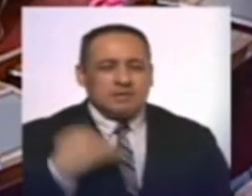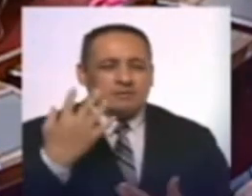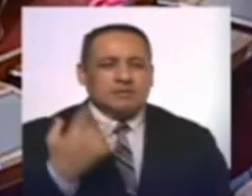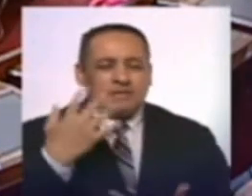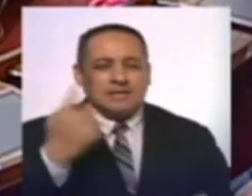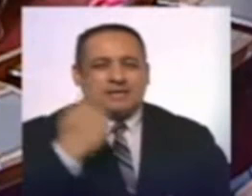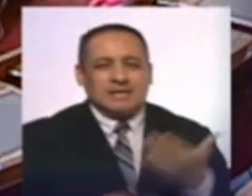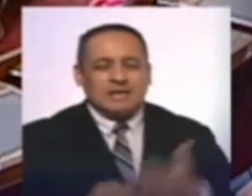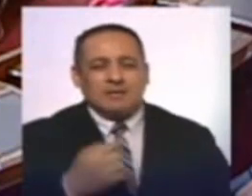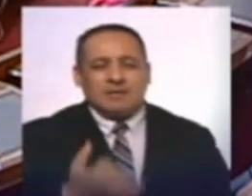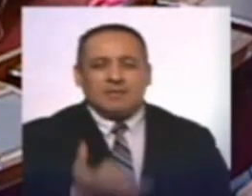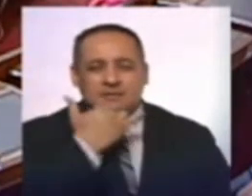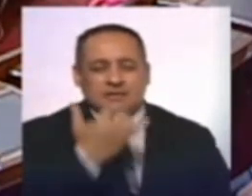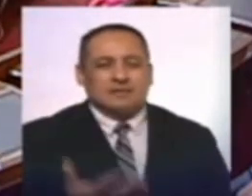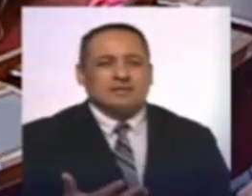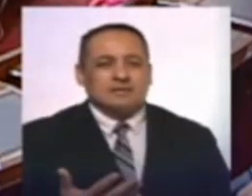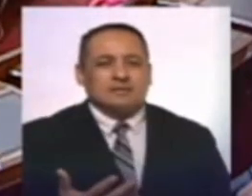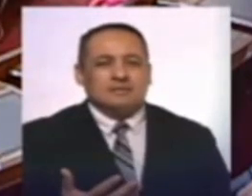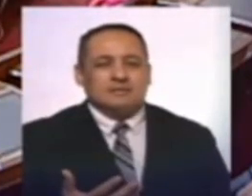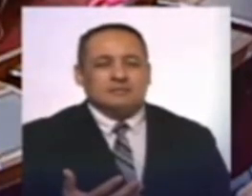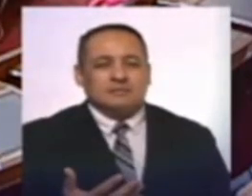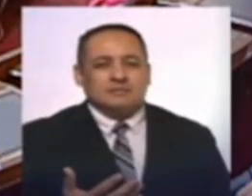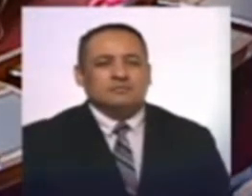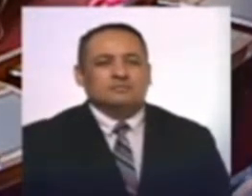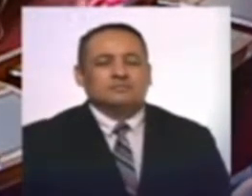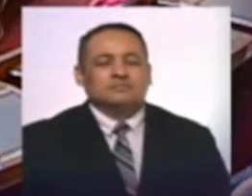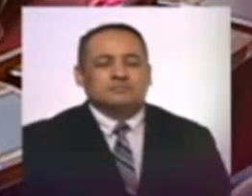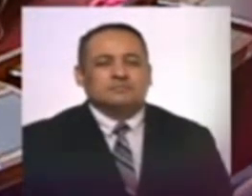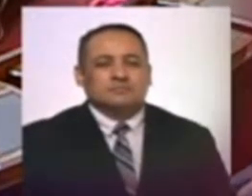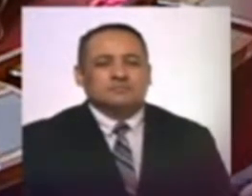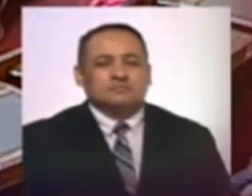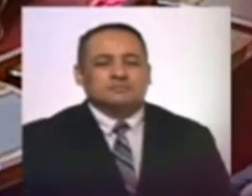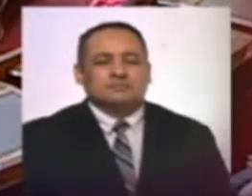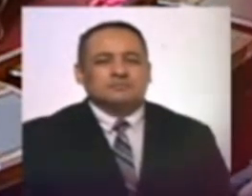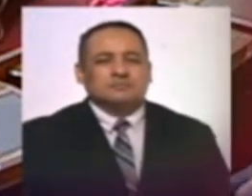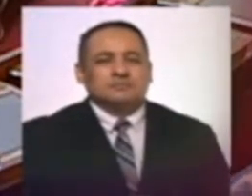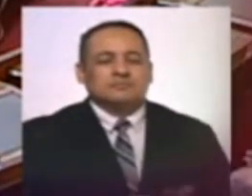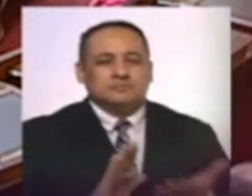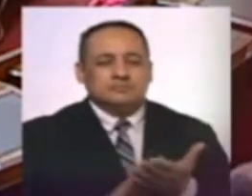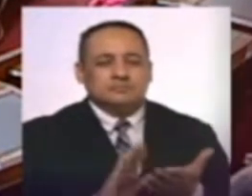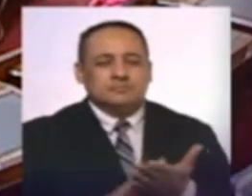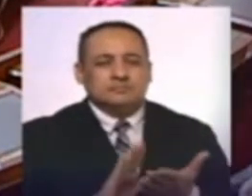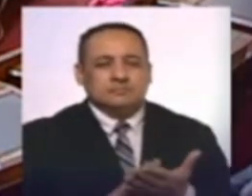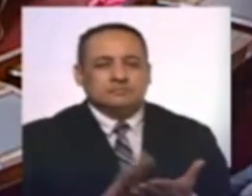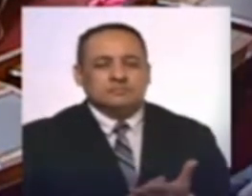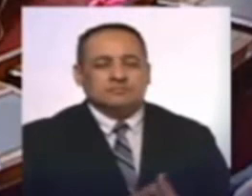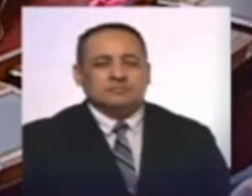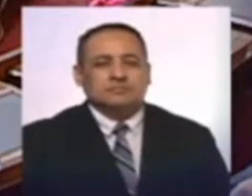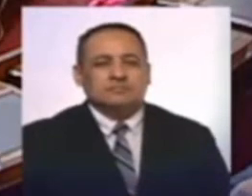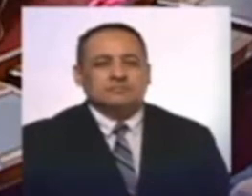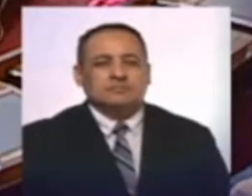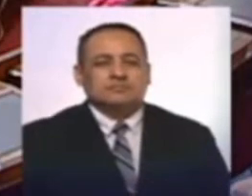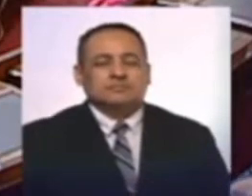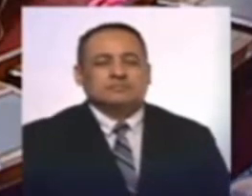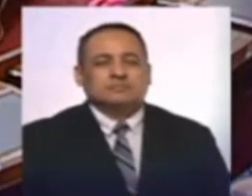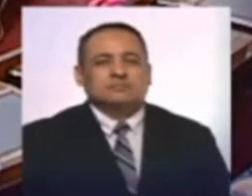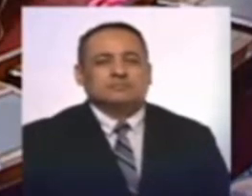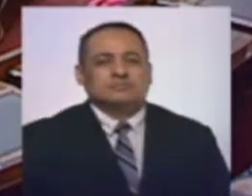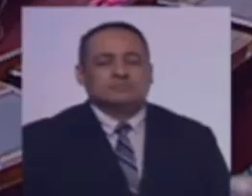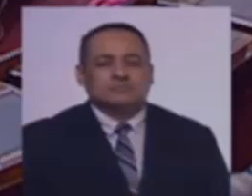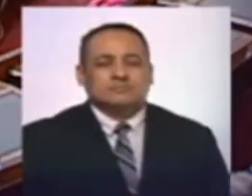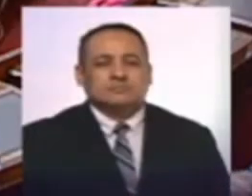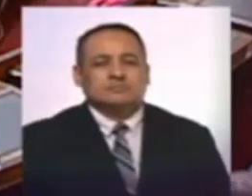pidiéndole al país el derecho de la duda, que me permitan